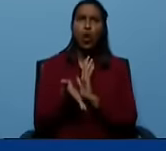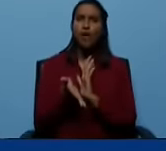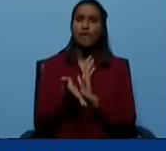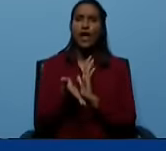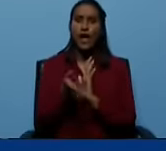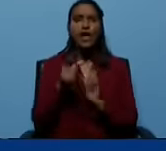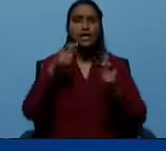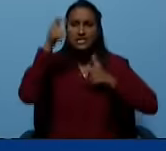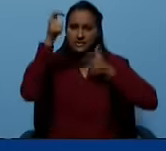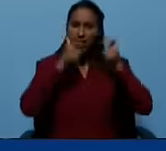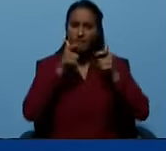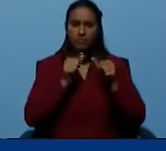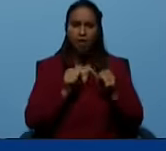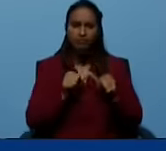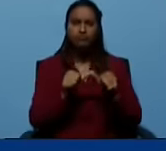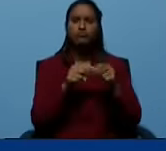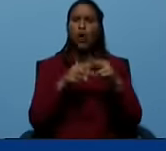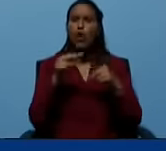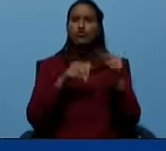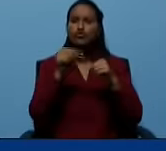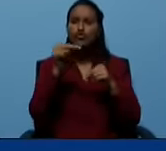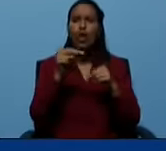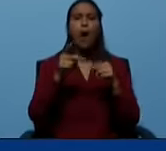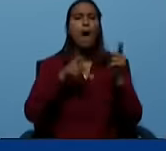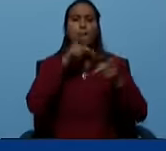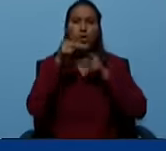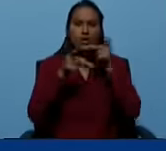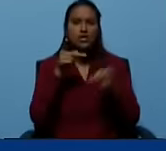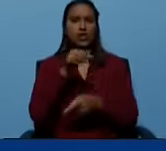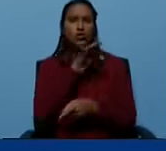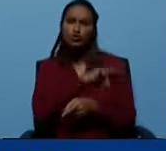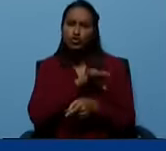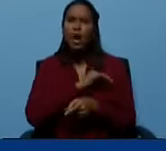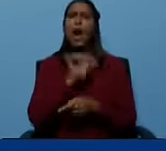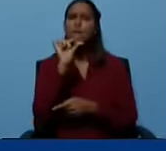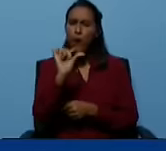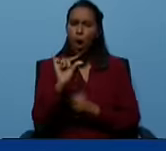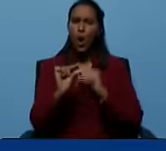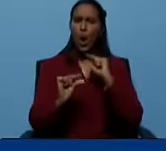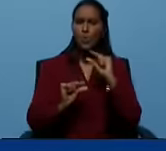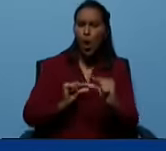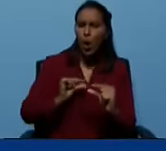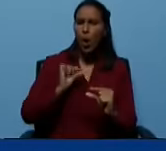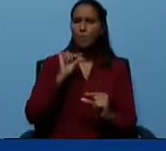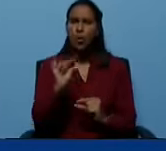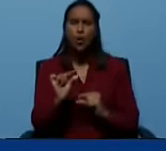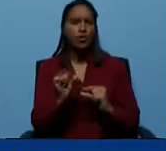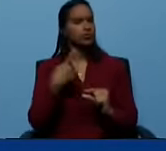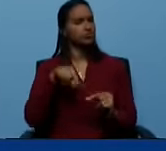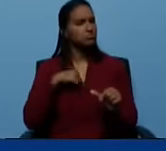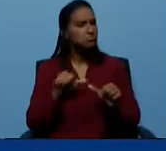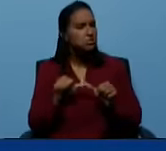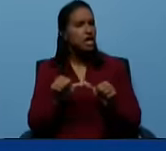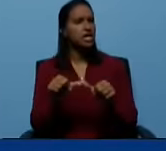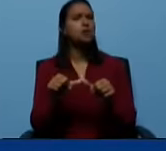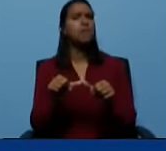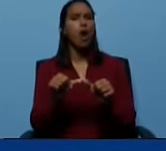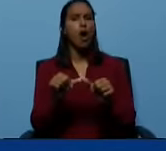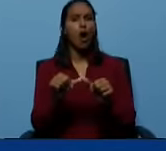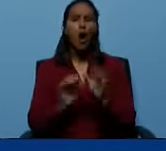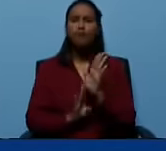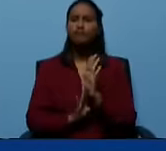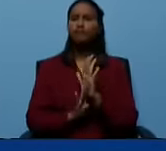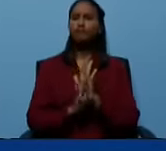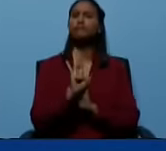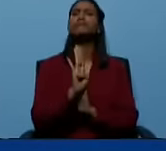chavismo. La reconstruimos. Pelo a pelo. Y seguimos creciendo, porque las